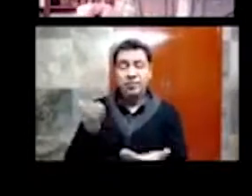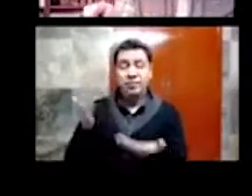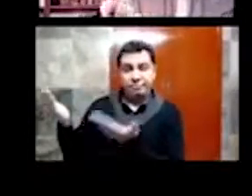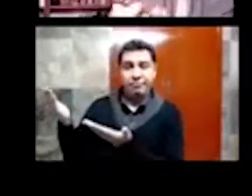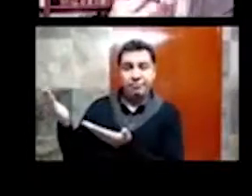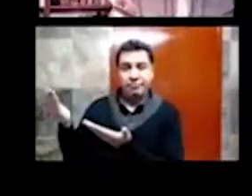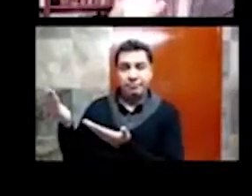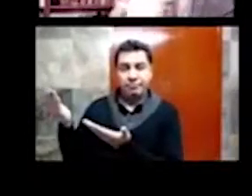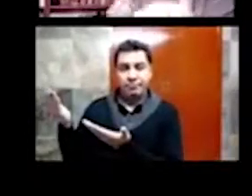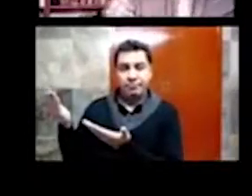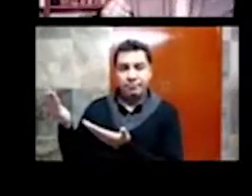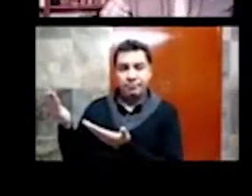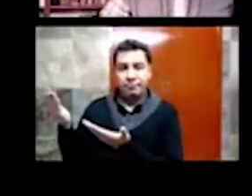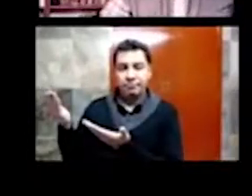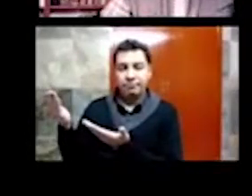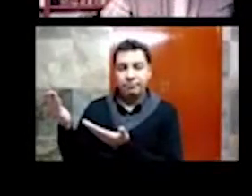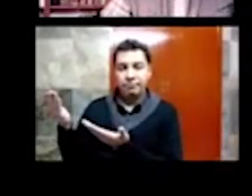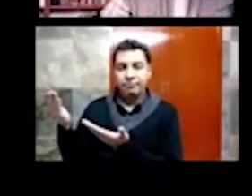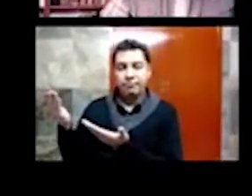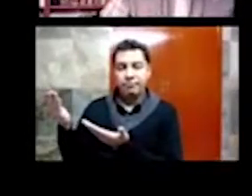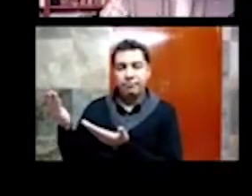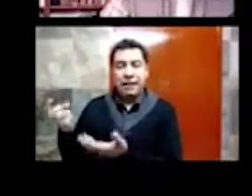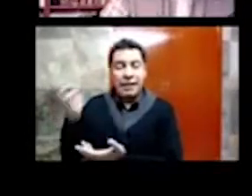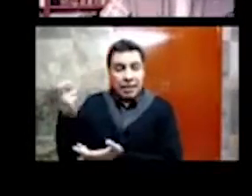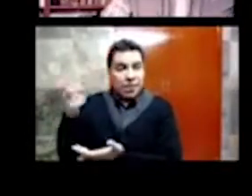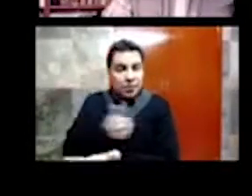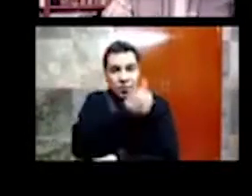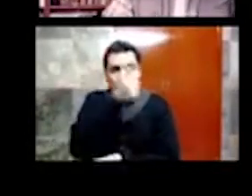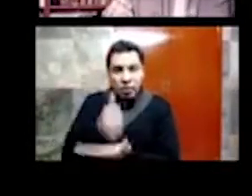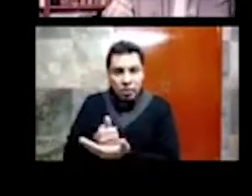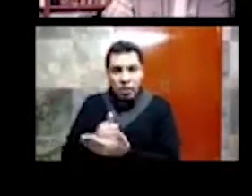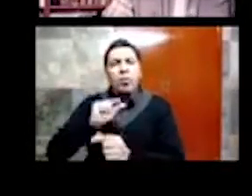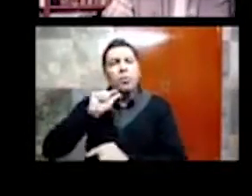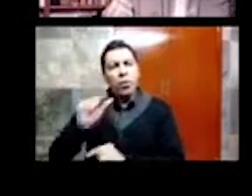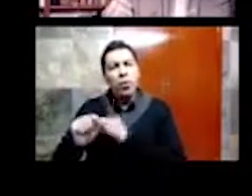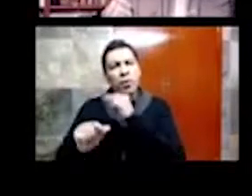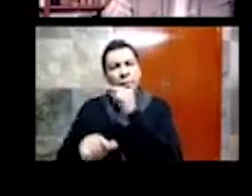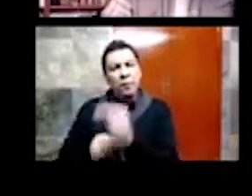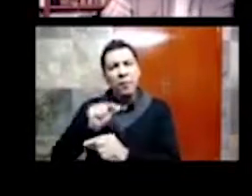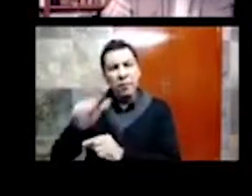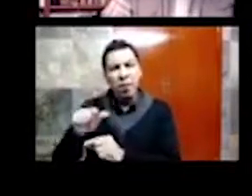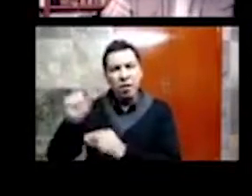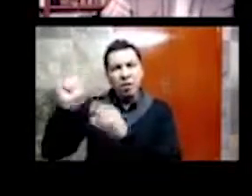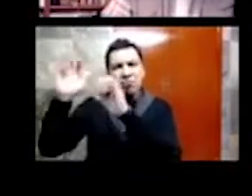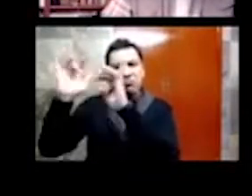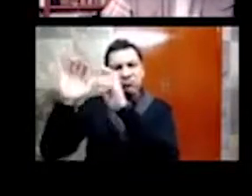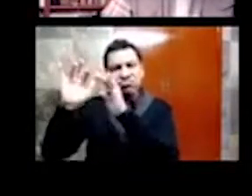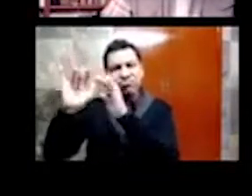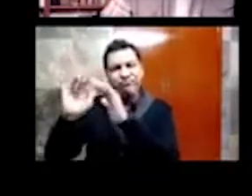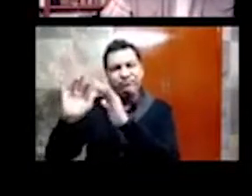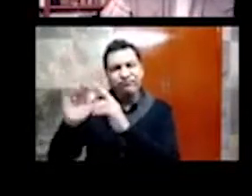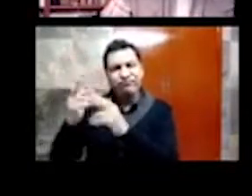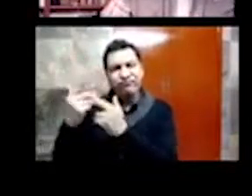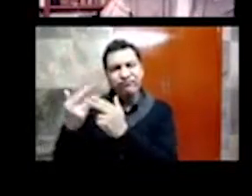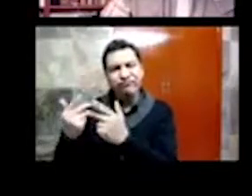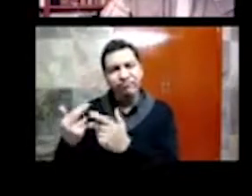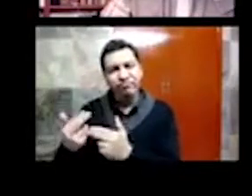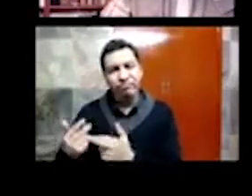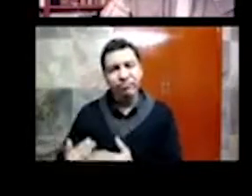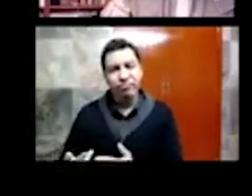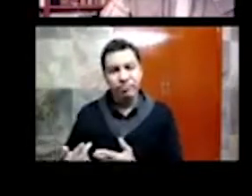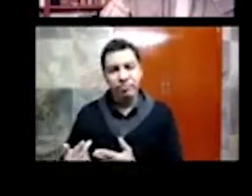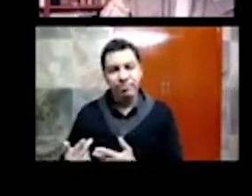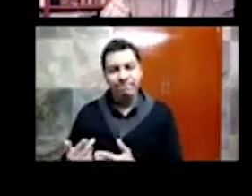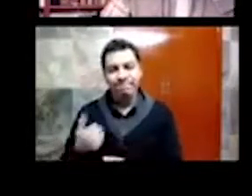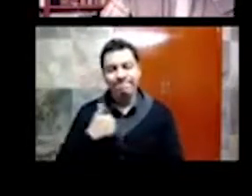de la tierra. Esta ciudad fue sistemáticamente demolida y configuró y dotó de la